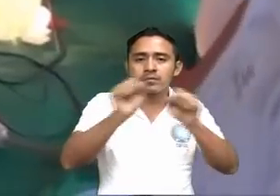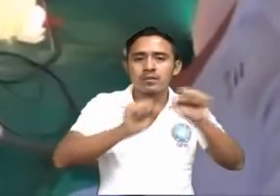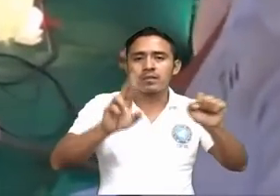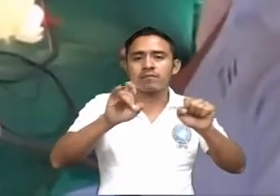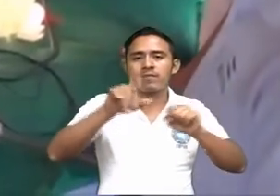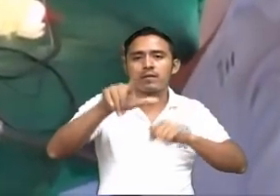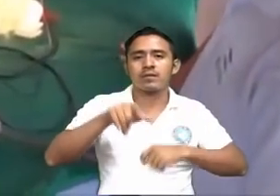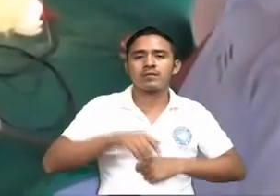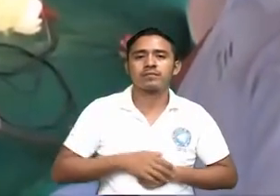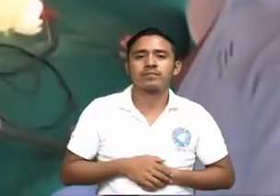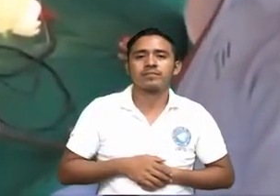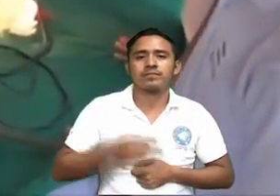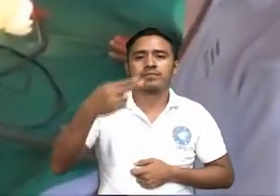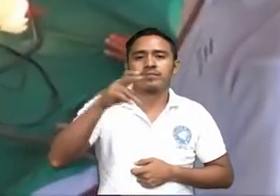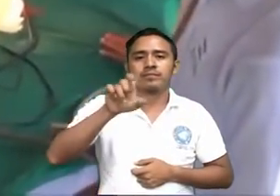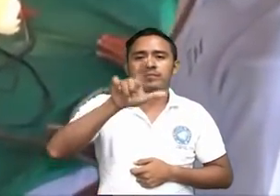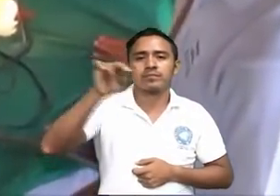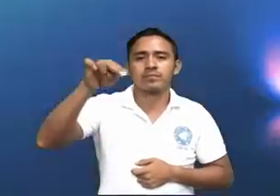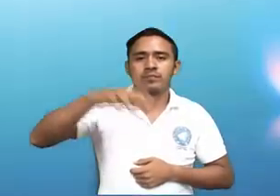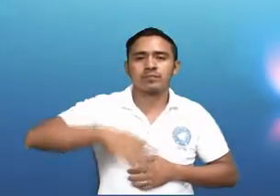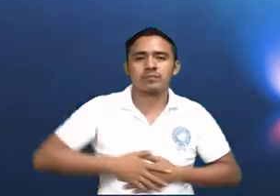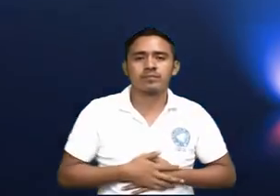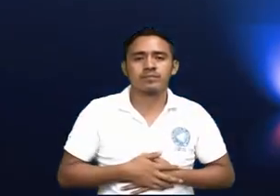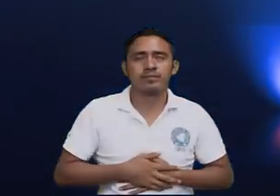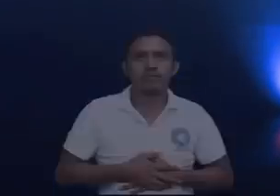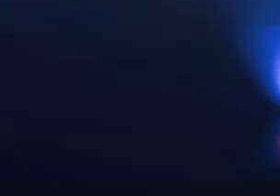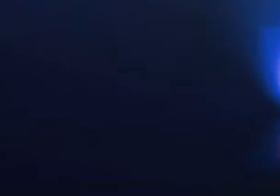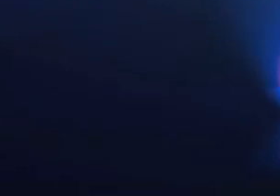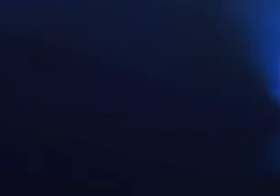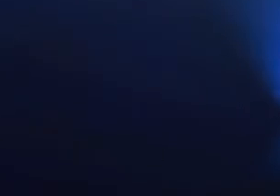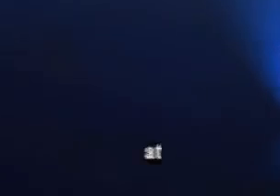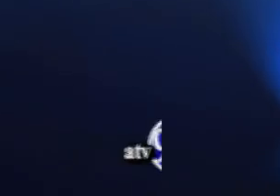del Sur les informó Helen Suárez.